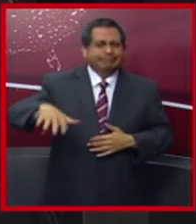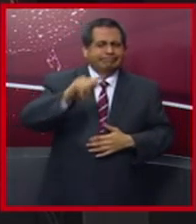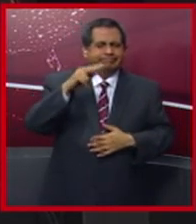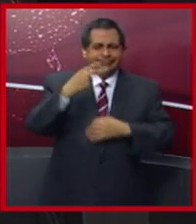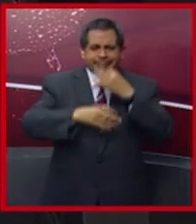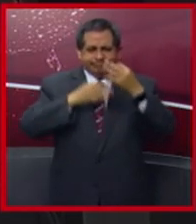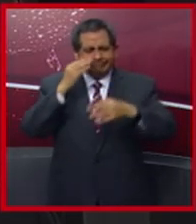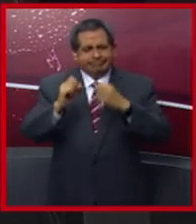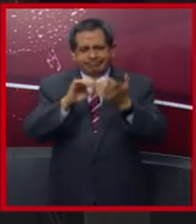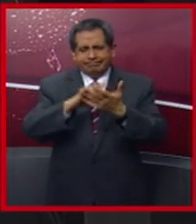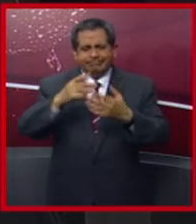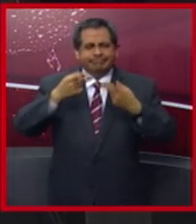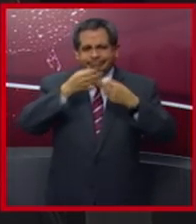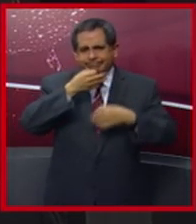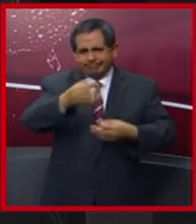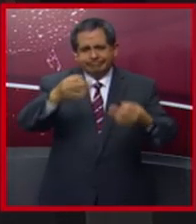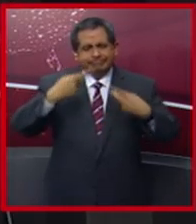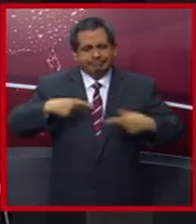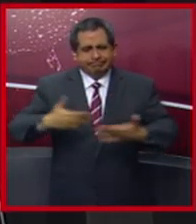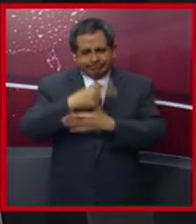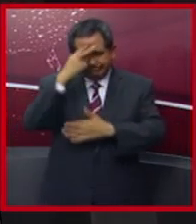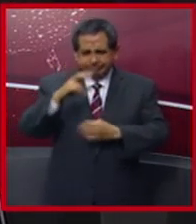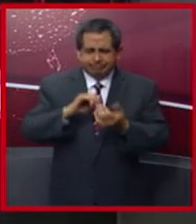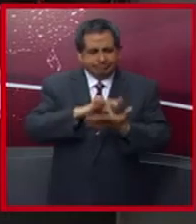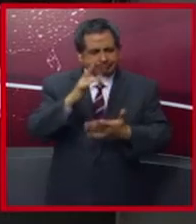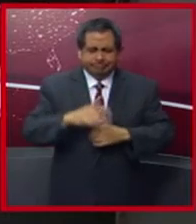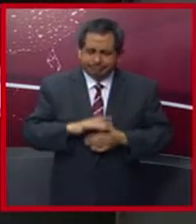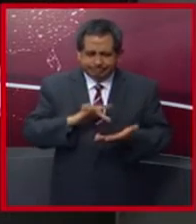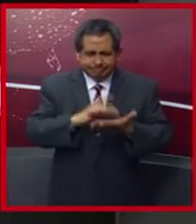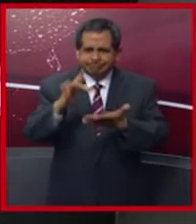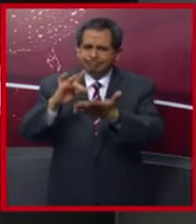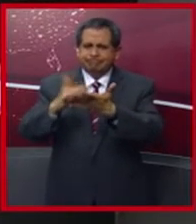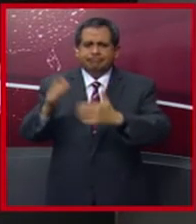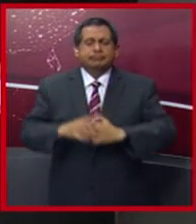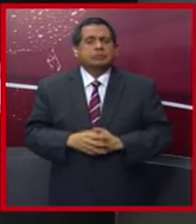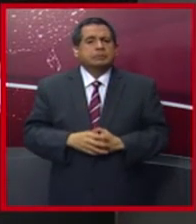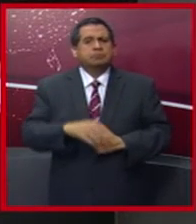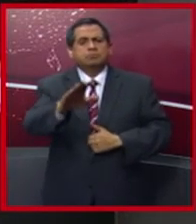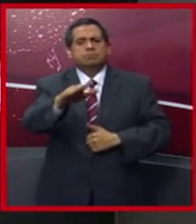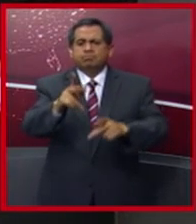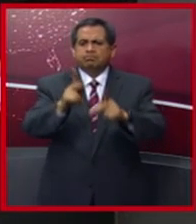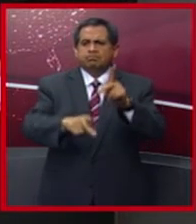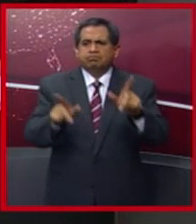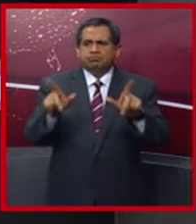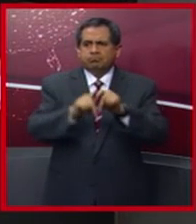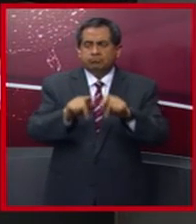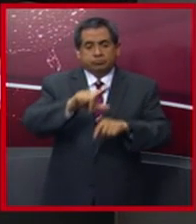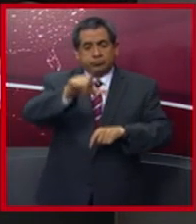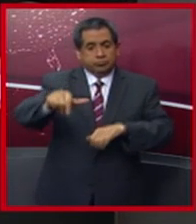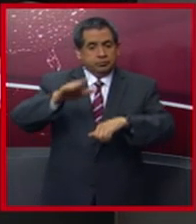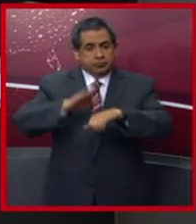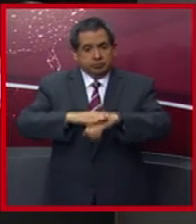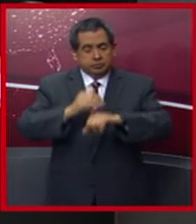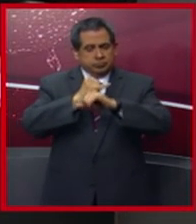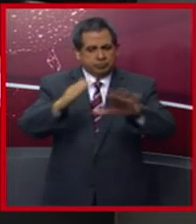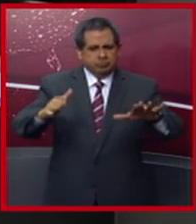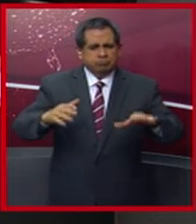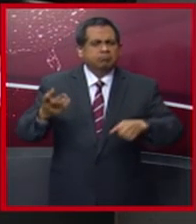siempre informar a los mexicanos. Muchas gracias, diputada, como a siempre. Ustedes. Gracias un por placer. Su tiempo. Un segundito, gracias. Por favor. Nosotros vamos a hacer una pausa. Al regreso tenemos más de la